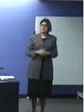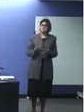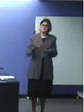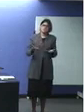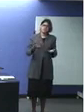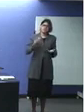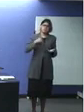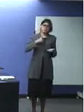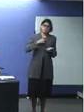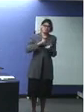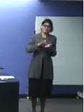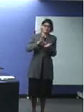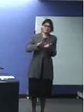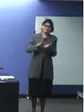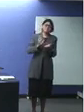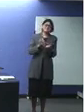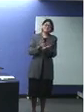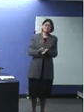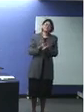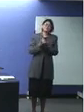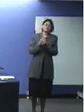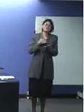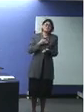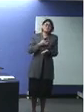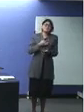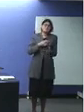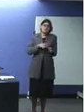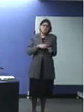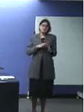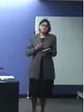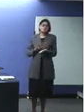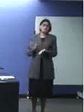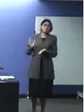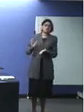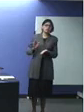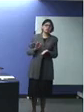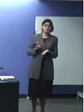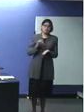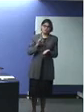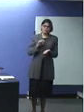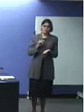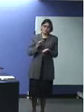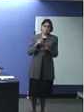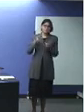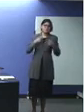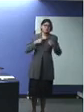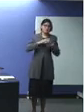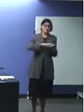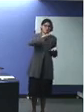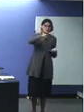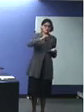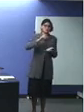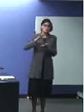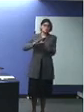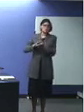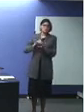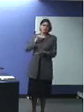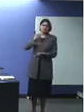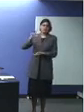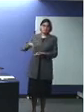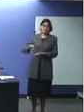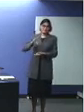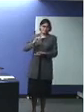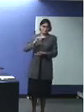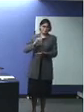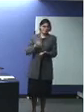o nos vemos incluidos, sino otro tipo de minorías, por llamarlo de alguna manera, también se ven